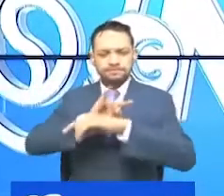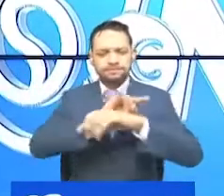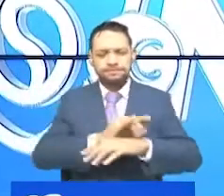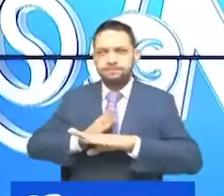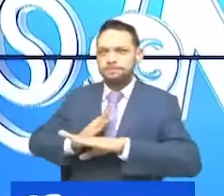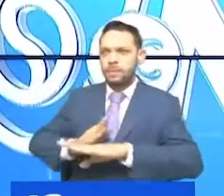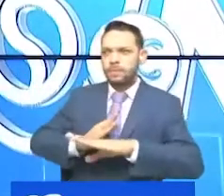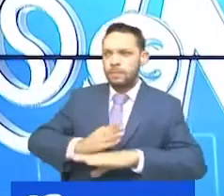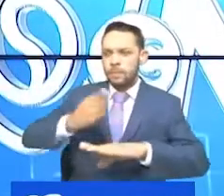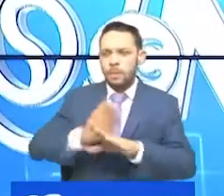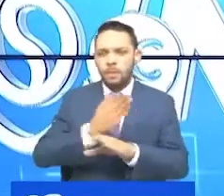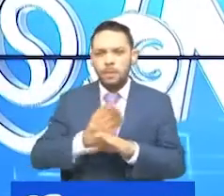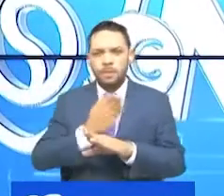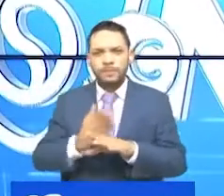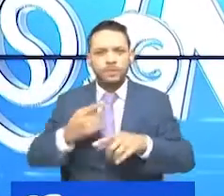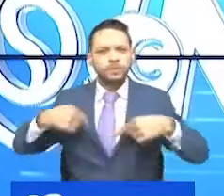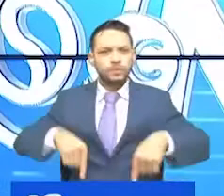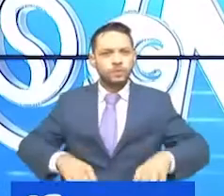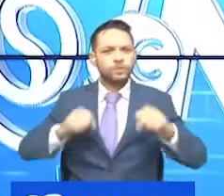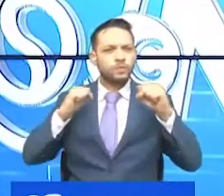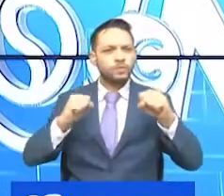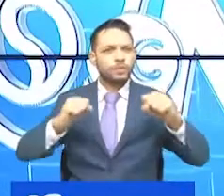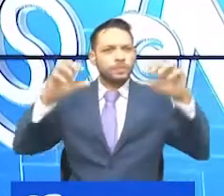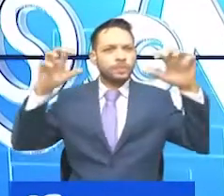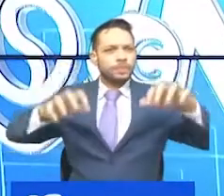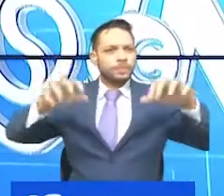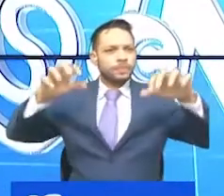contingencia ante la emergencia por las fuertes lluvias es el objetivo de la